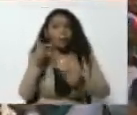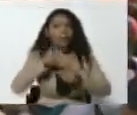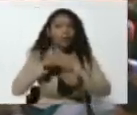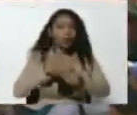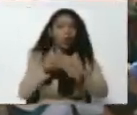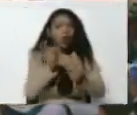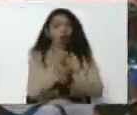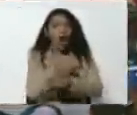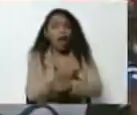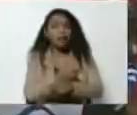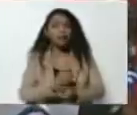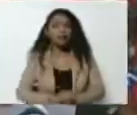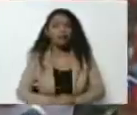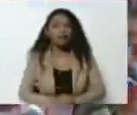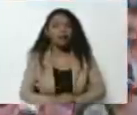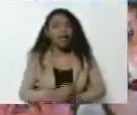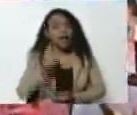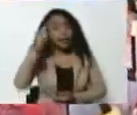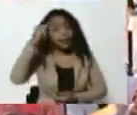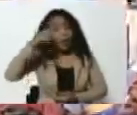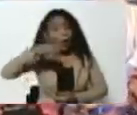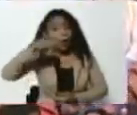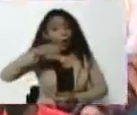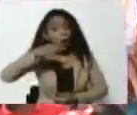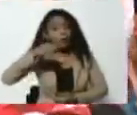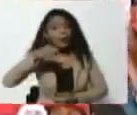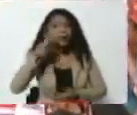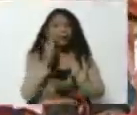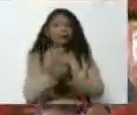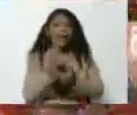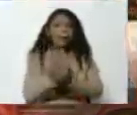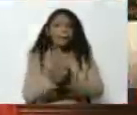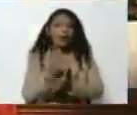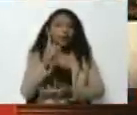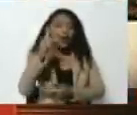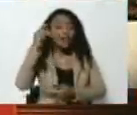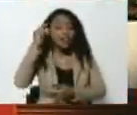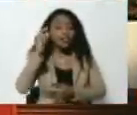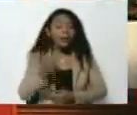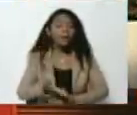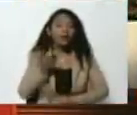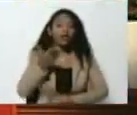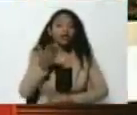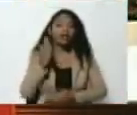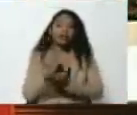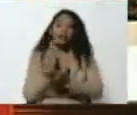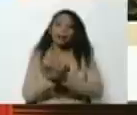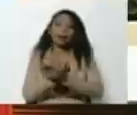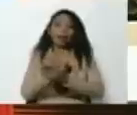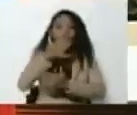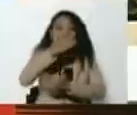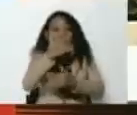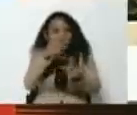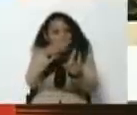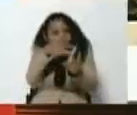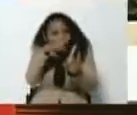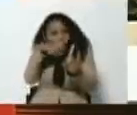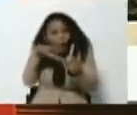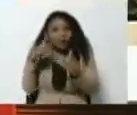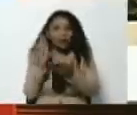gas. El día de hoy, siempre cuando hay una fecha importante hay un ataque terrorista. El día de